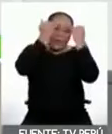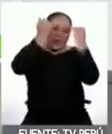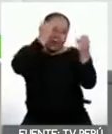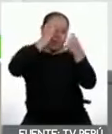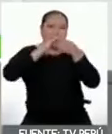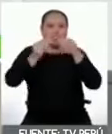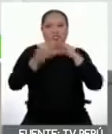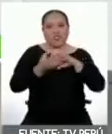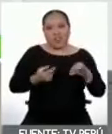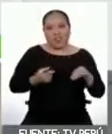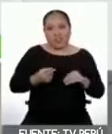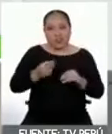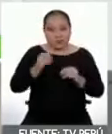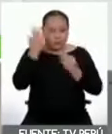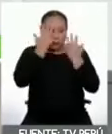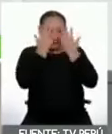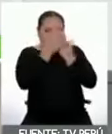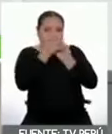sombras que puedas crear.